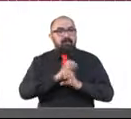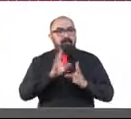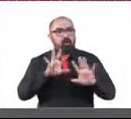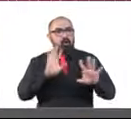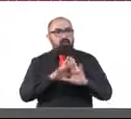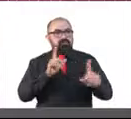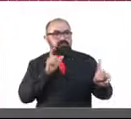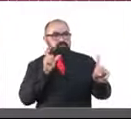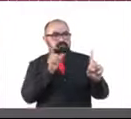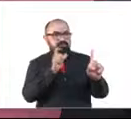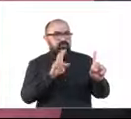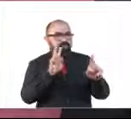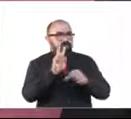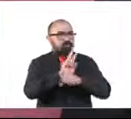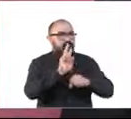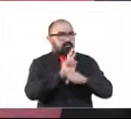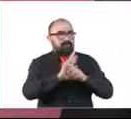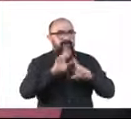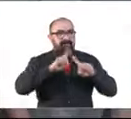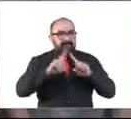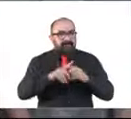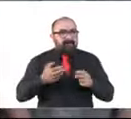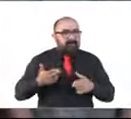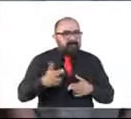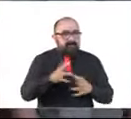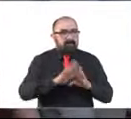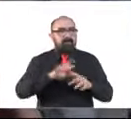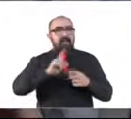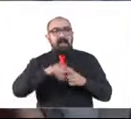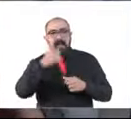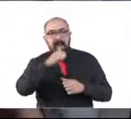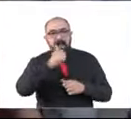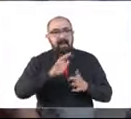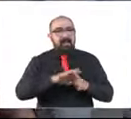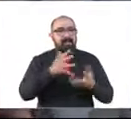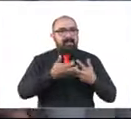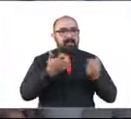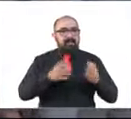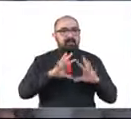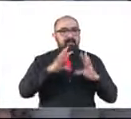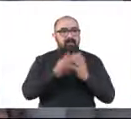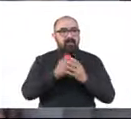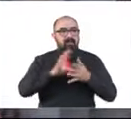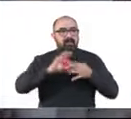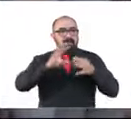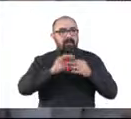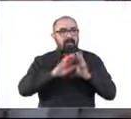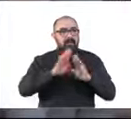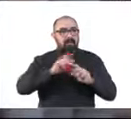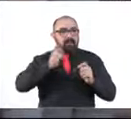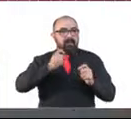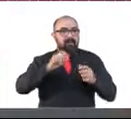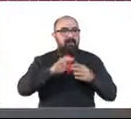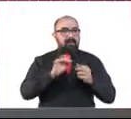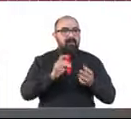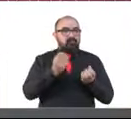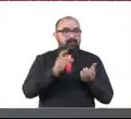y guardianas de nuestros recursos naturales, de nuestros ecosistemas, están justamente en las personas que los habitan. Muchas